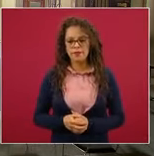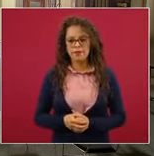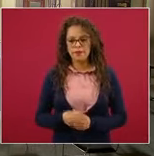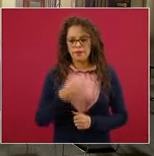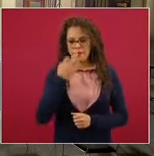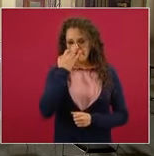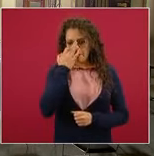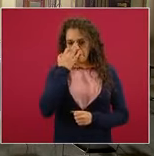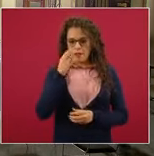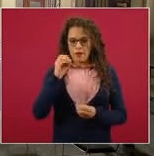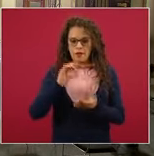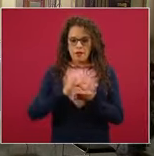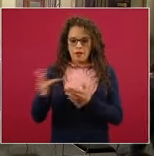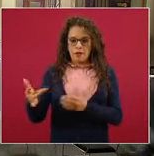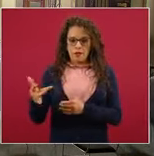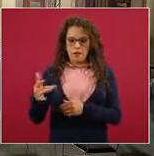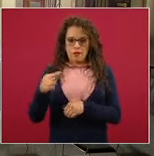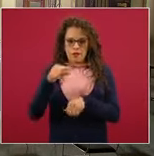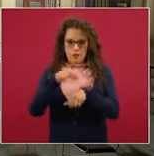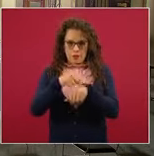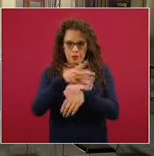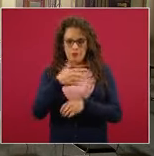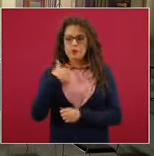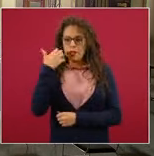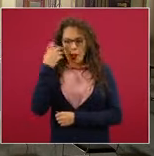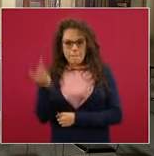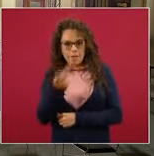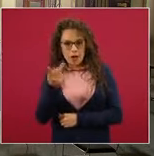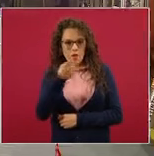doctora. Le quería preguntar, doctor Gatell,